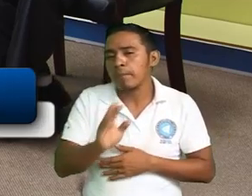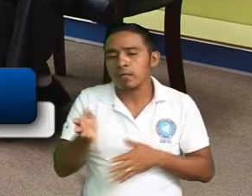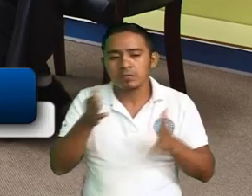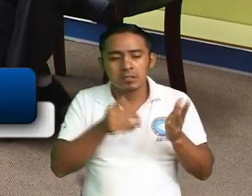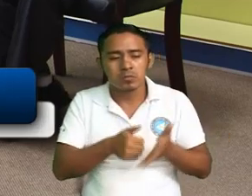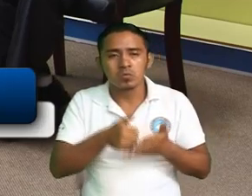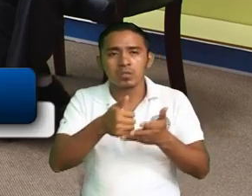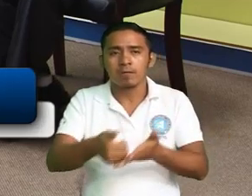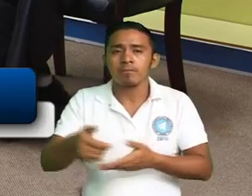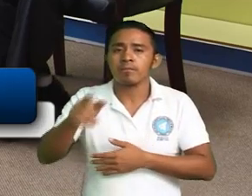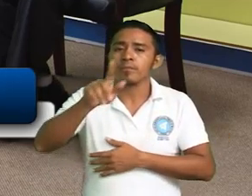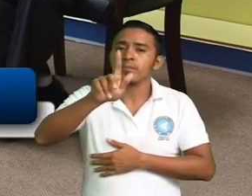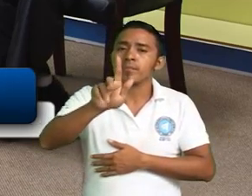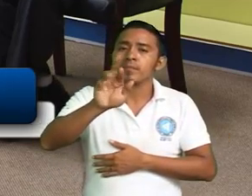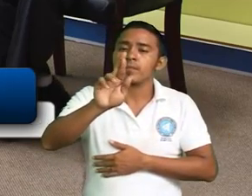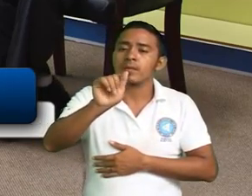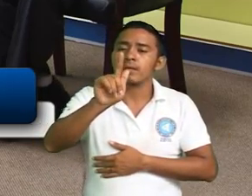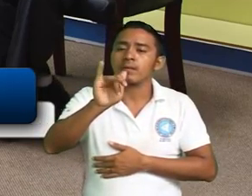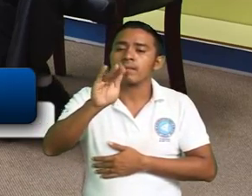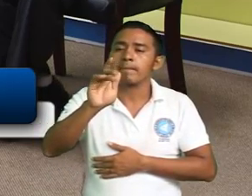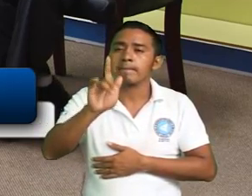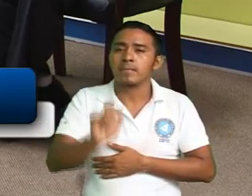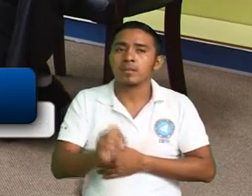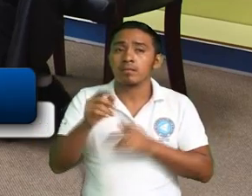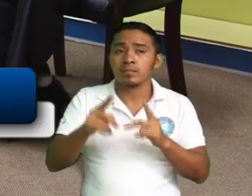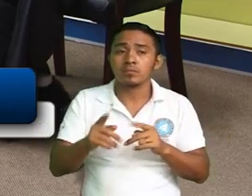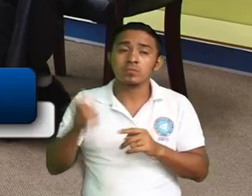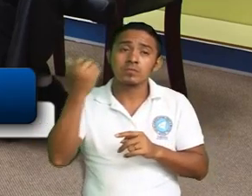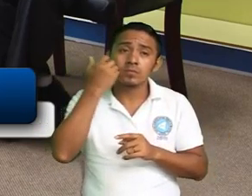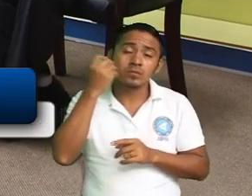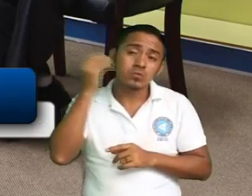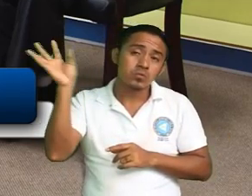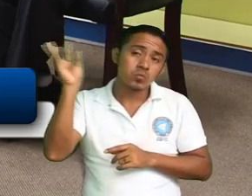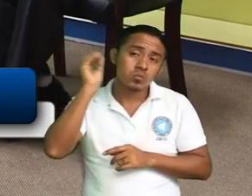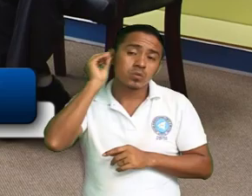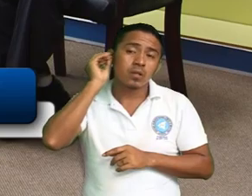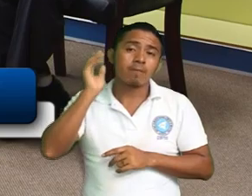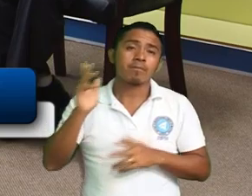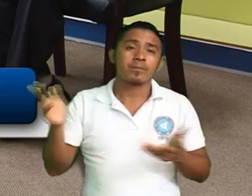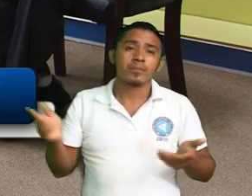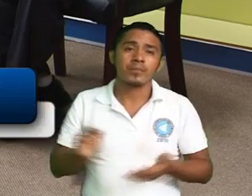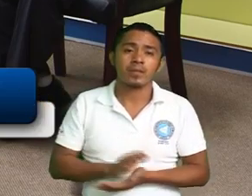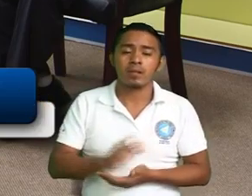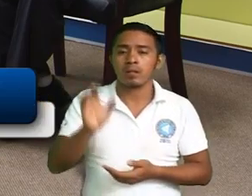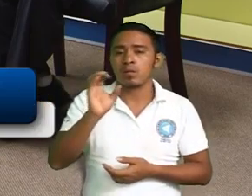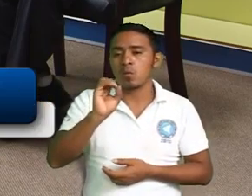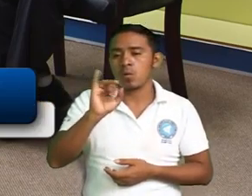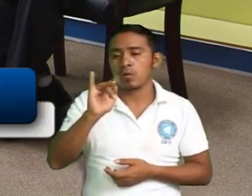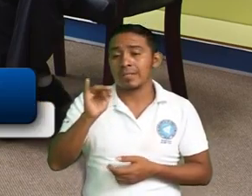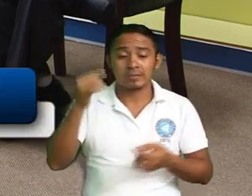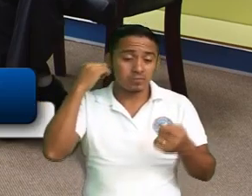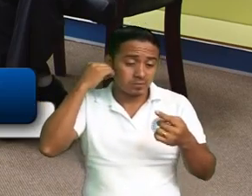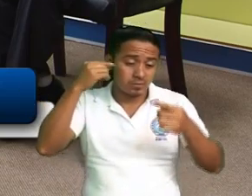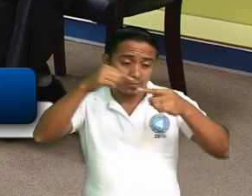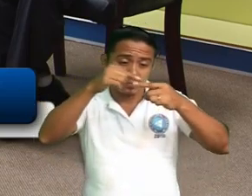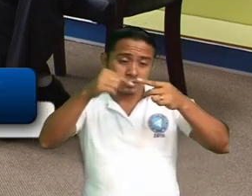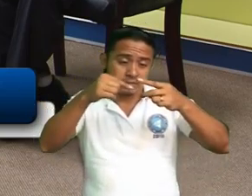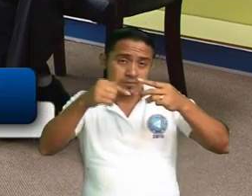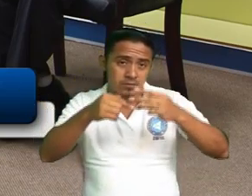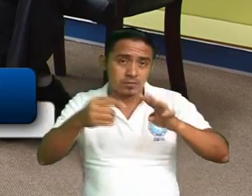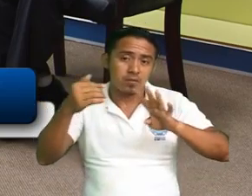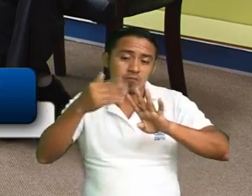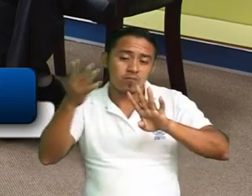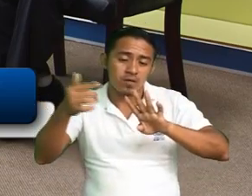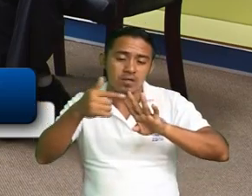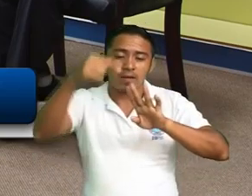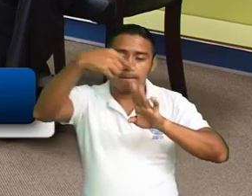en otorrinolaría, le dan a los pacientes que tengan una infección en el oído externo, en el medio o ya sea en el oído